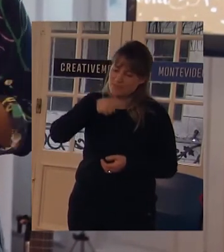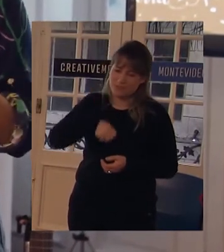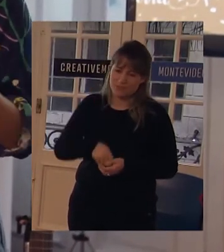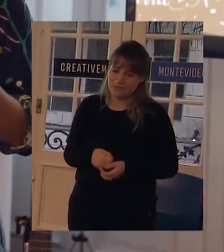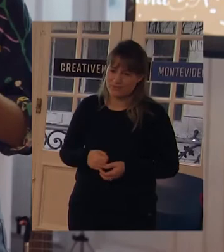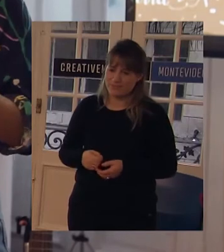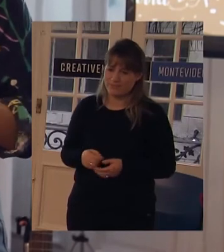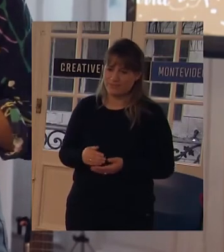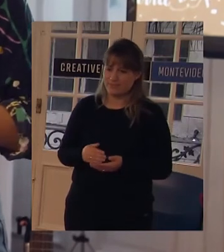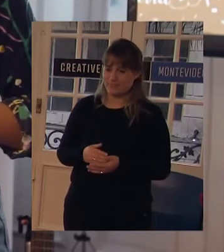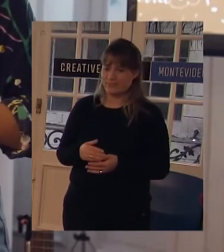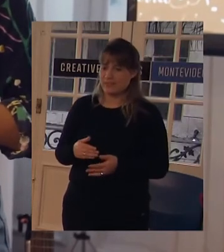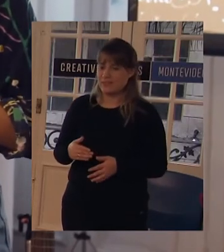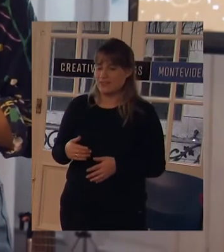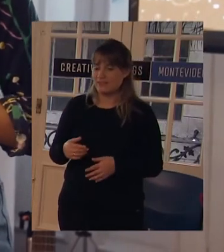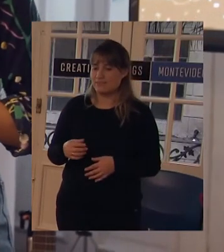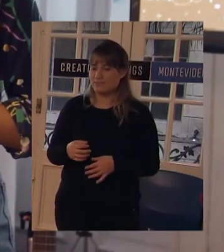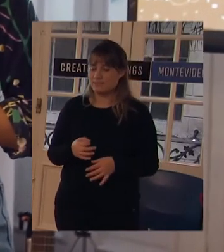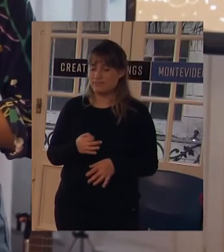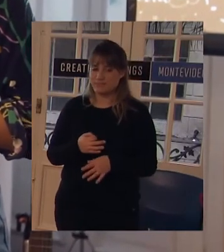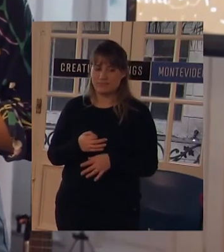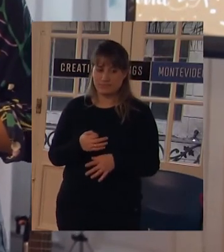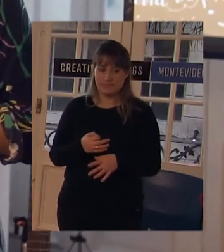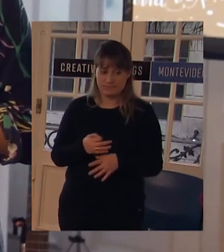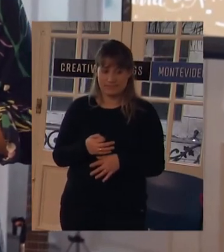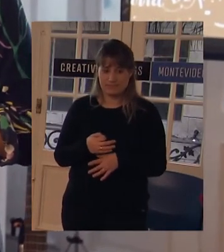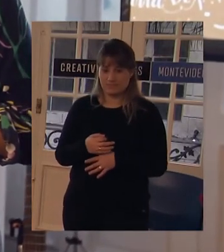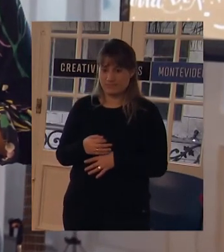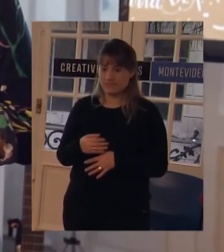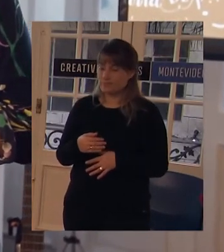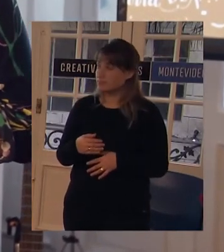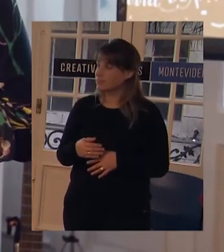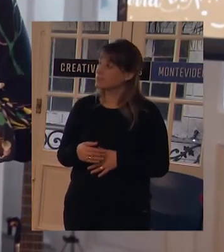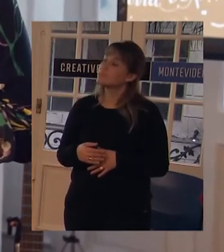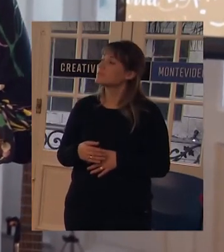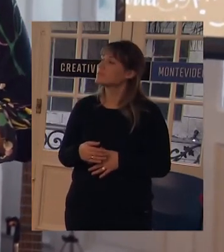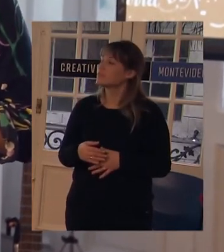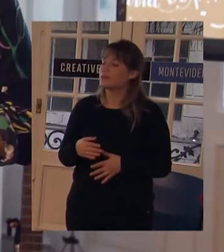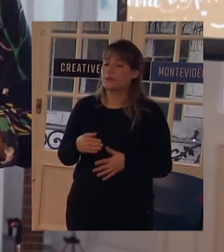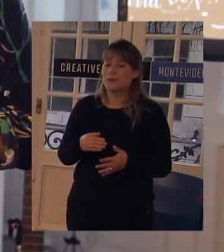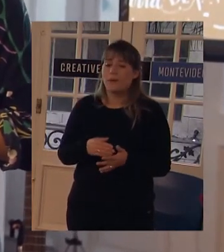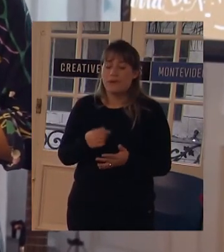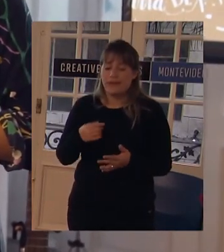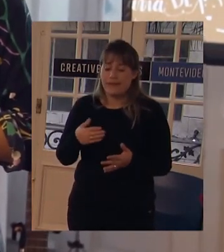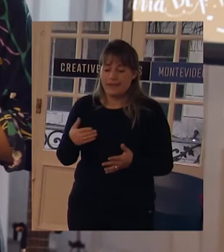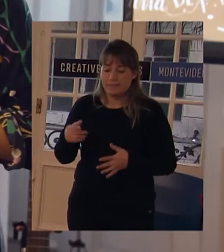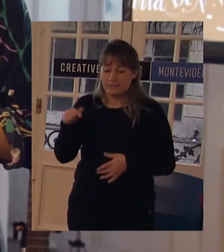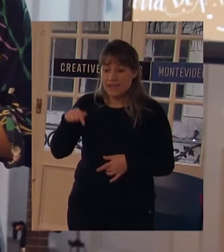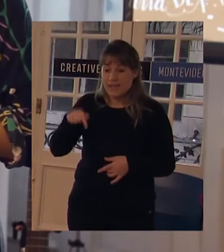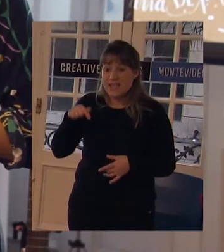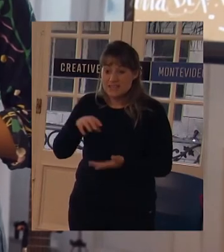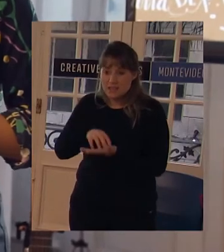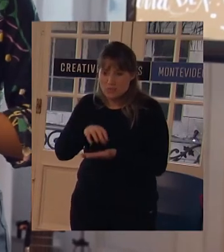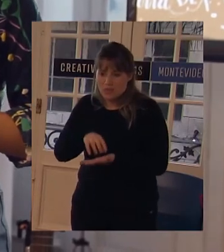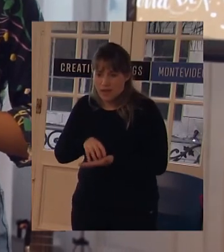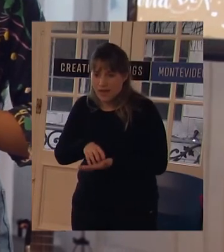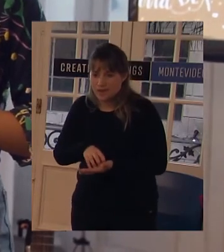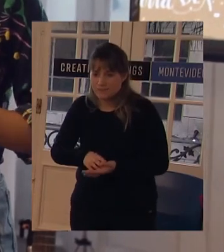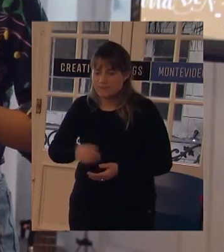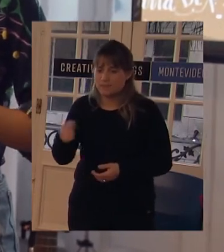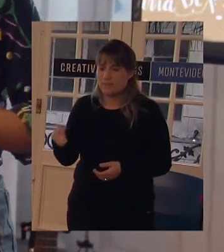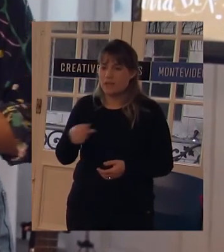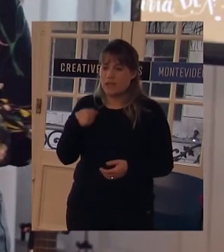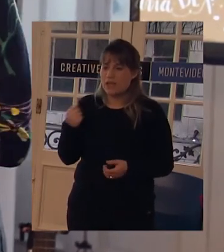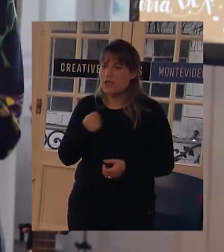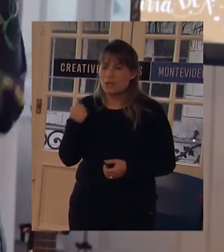ese proceso, hace hincapié en el proceso del estudiante, en su experimentación, versus la